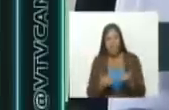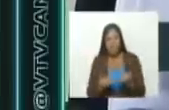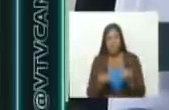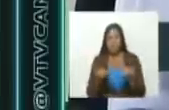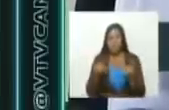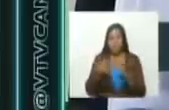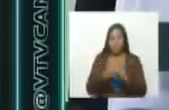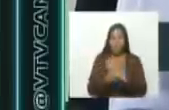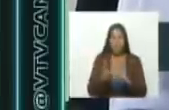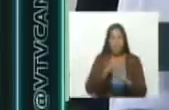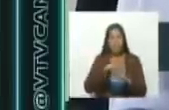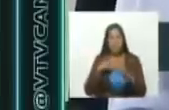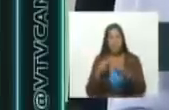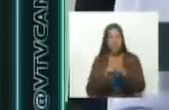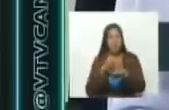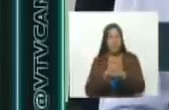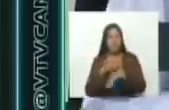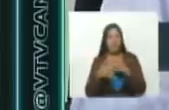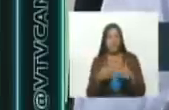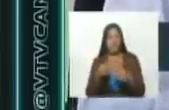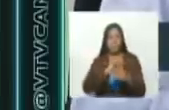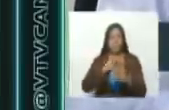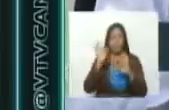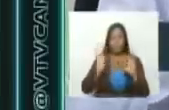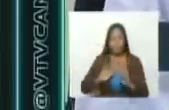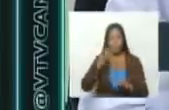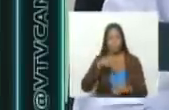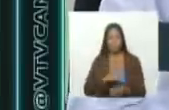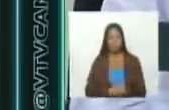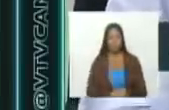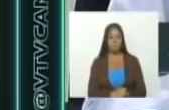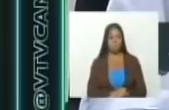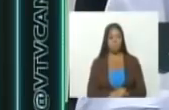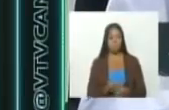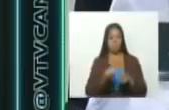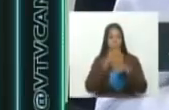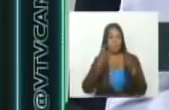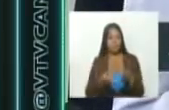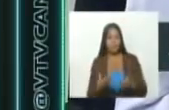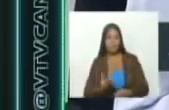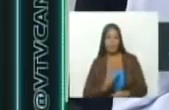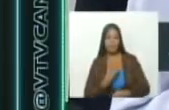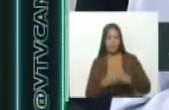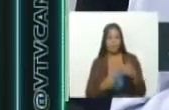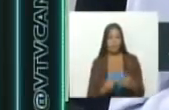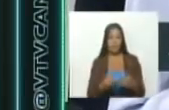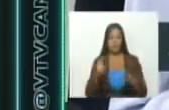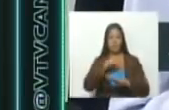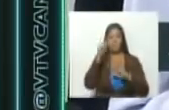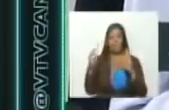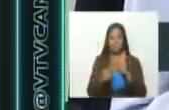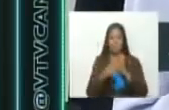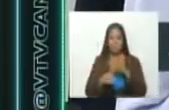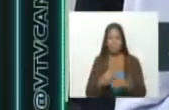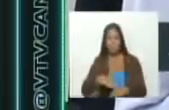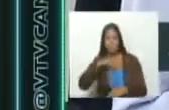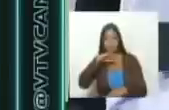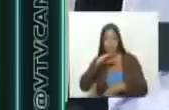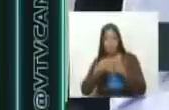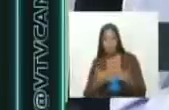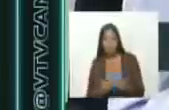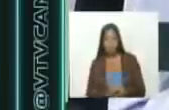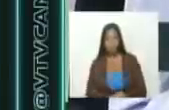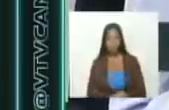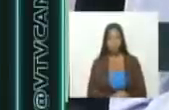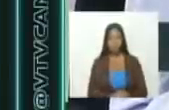del gobierno a nivel regional y a nivel local. Hay estructuras, las gobernaciones, las alcaldías son absolutamente insuficientes.